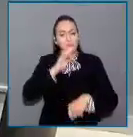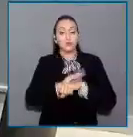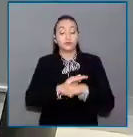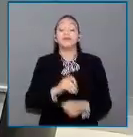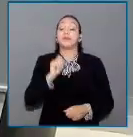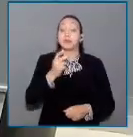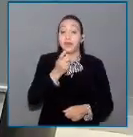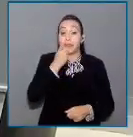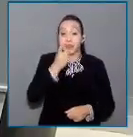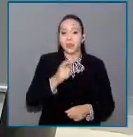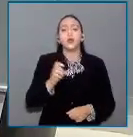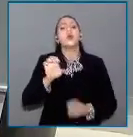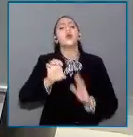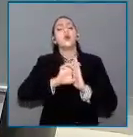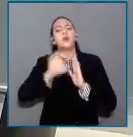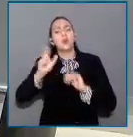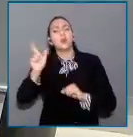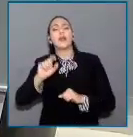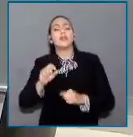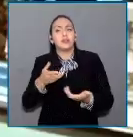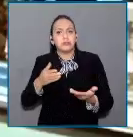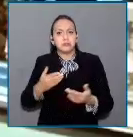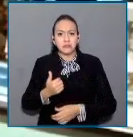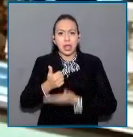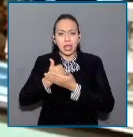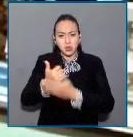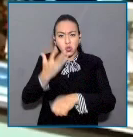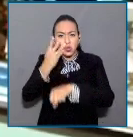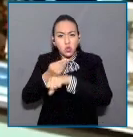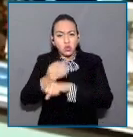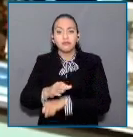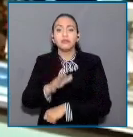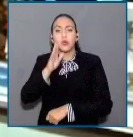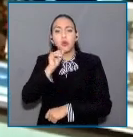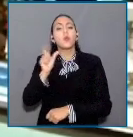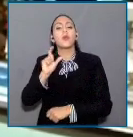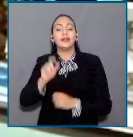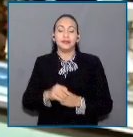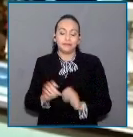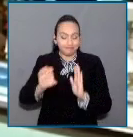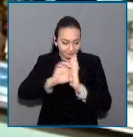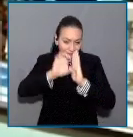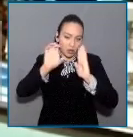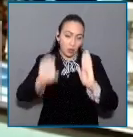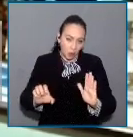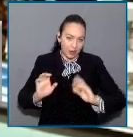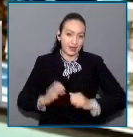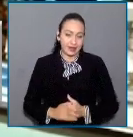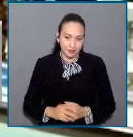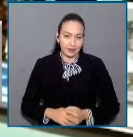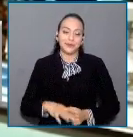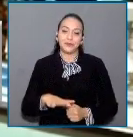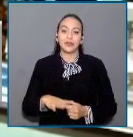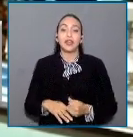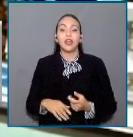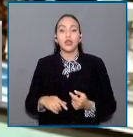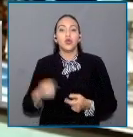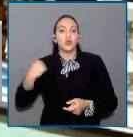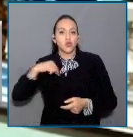no procede la justicia restaurativa. ¿Cuándo, de acuerdo a este código, no podemos hablar de